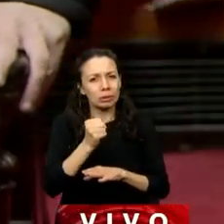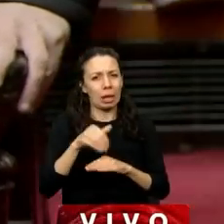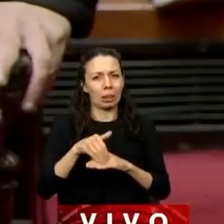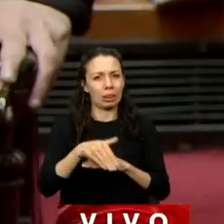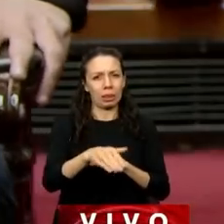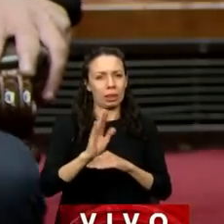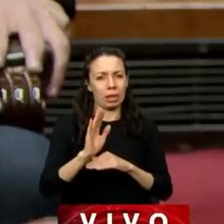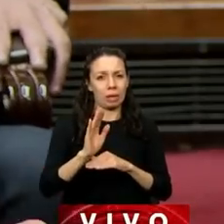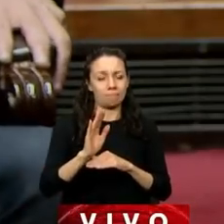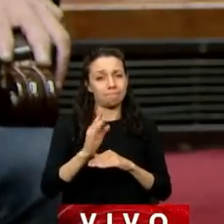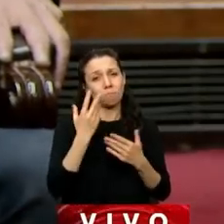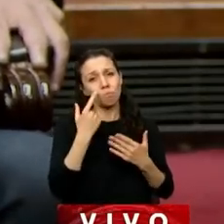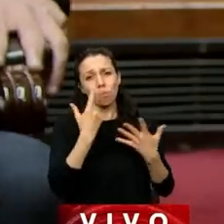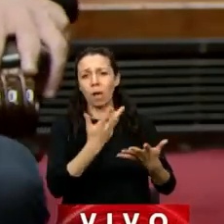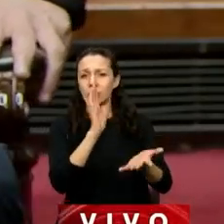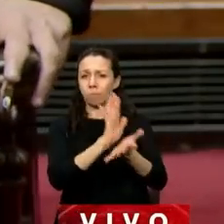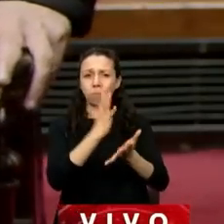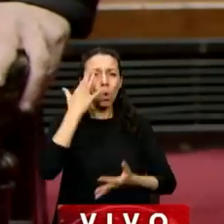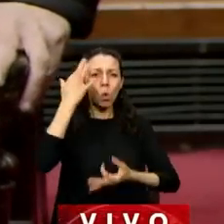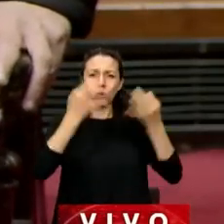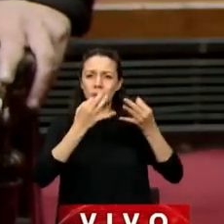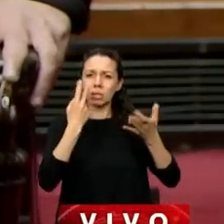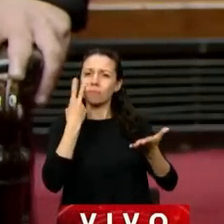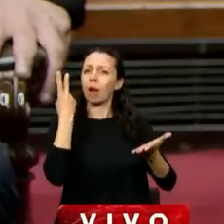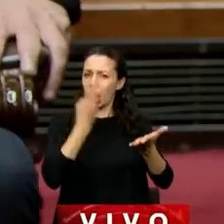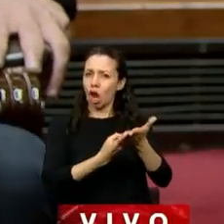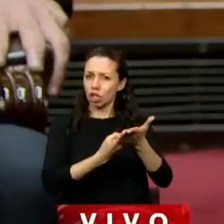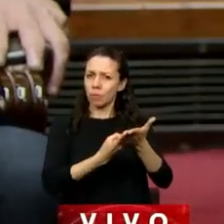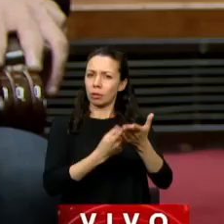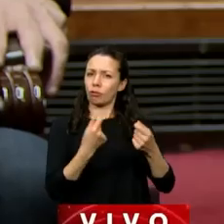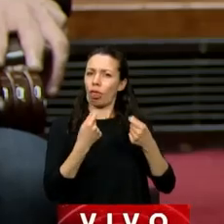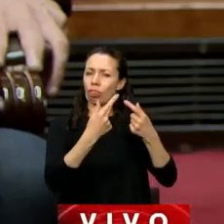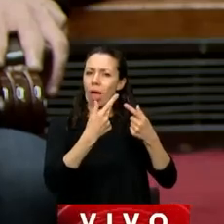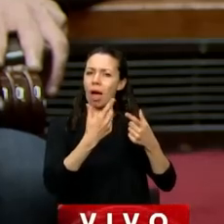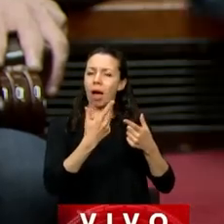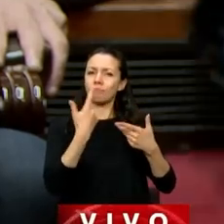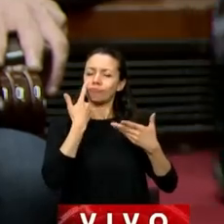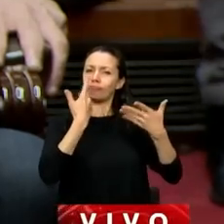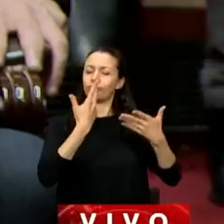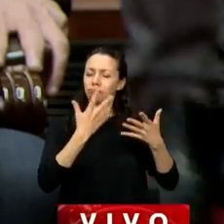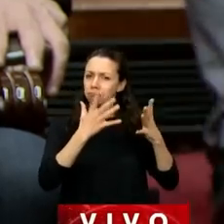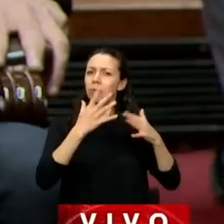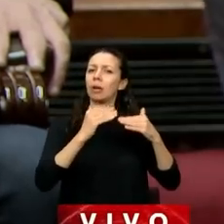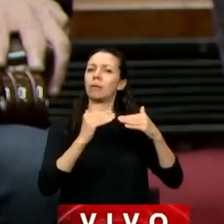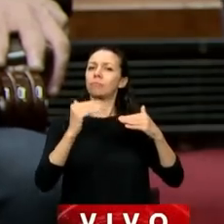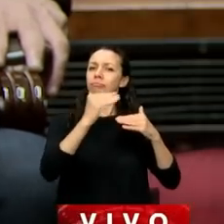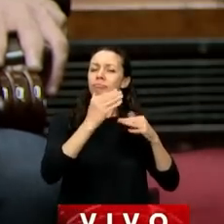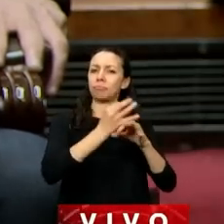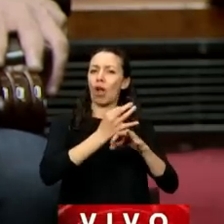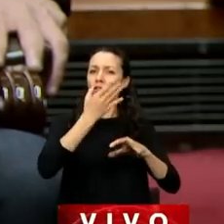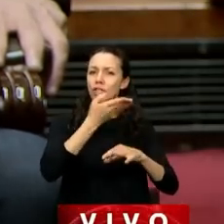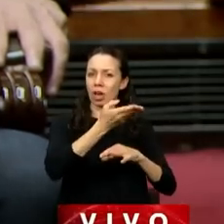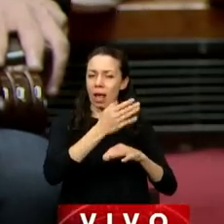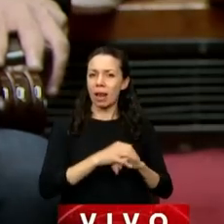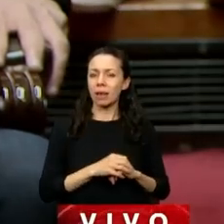dimensión, primero de justicia, de reconocimiento, de jerarquización, de profesionalización, de